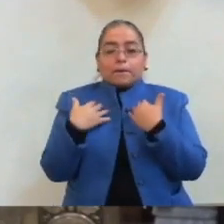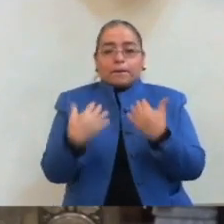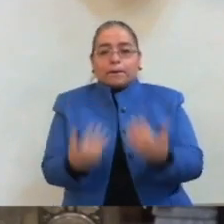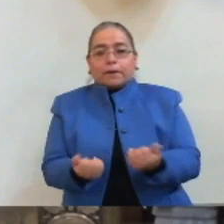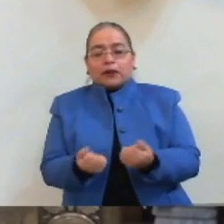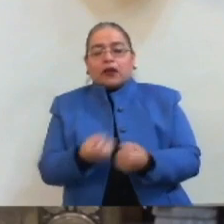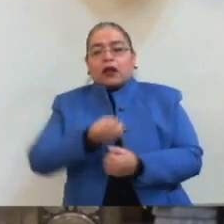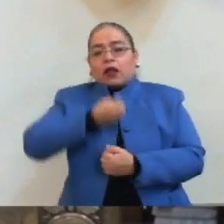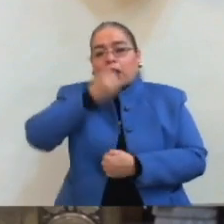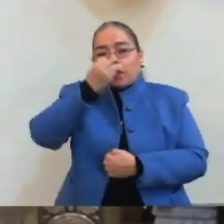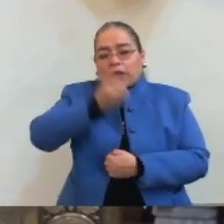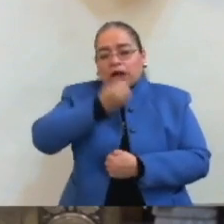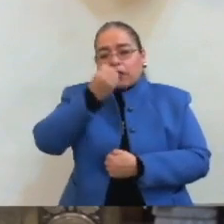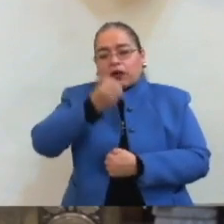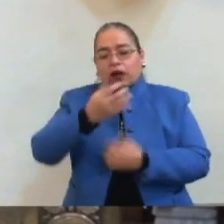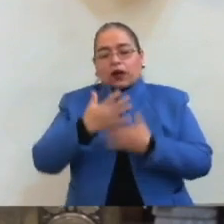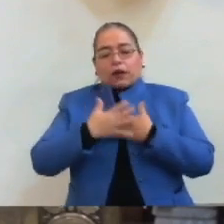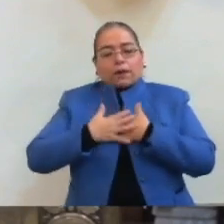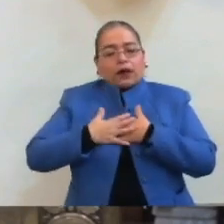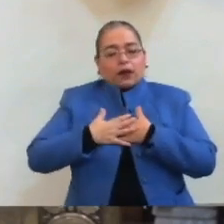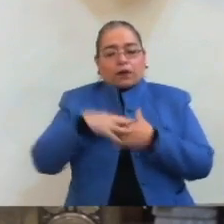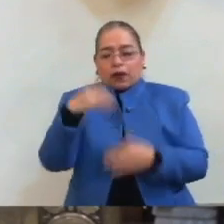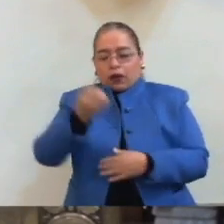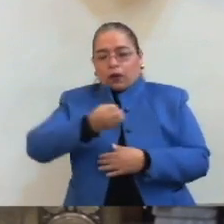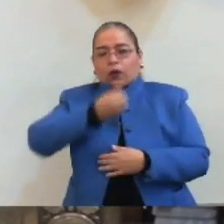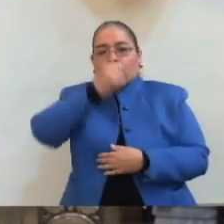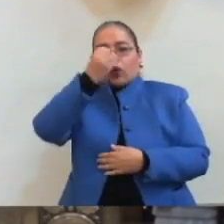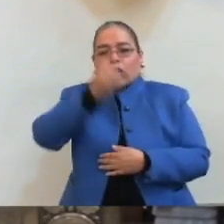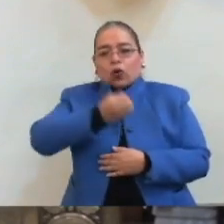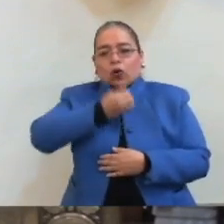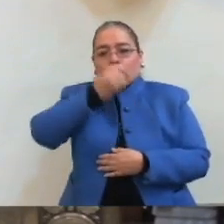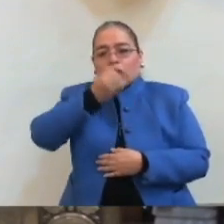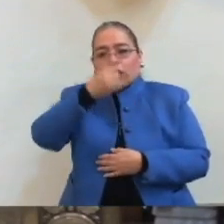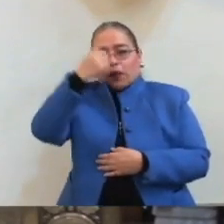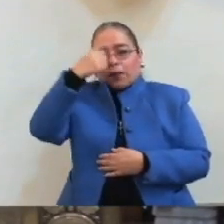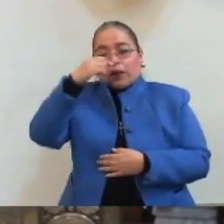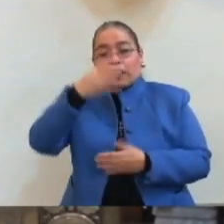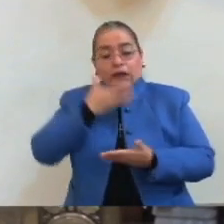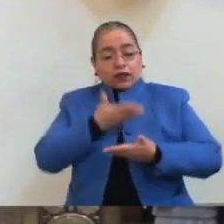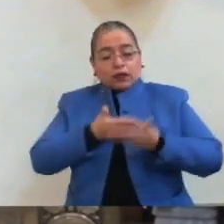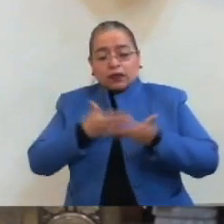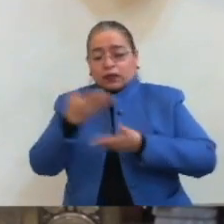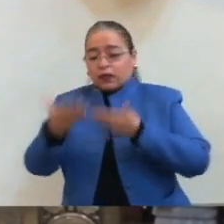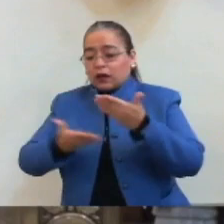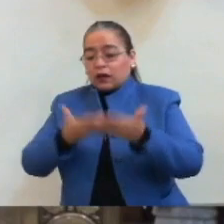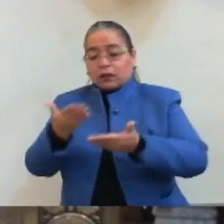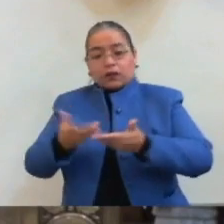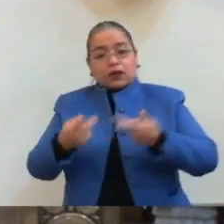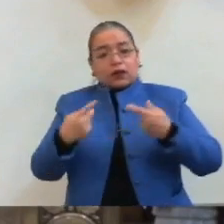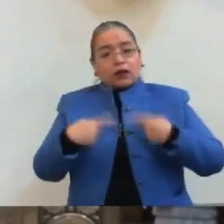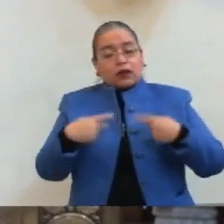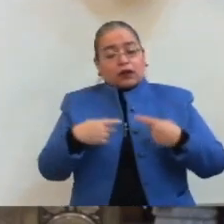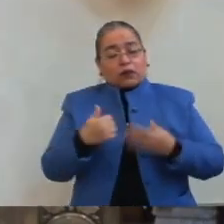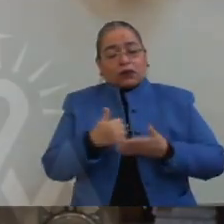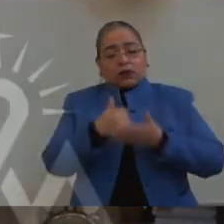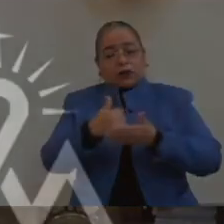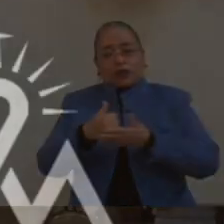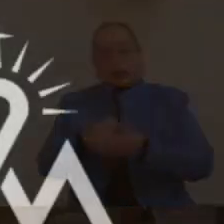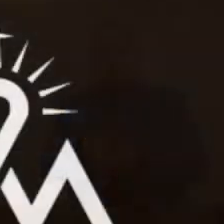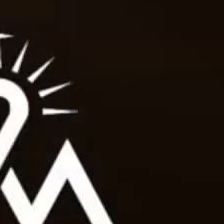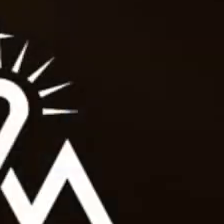orar para amar y orar para servir que dios nos